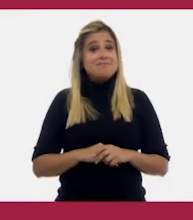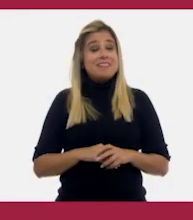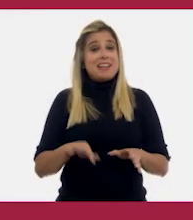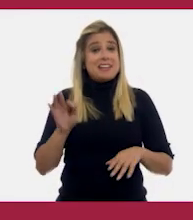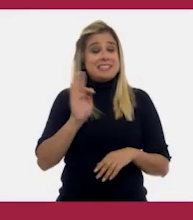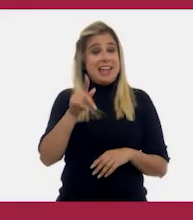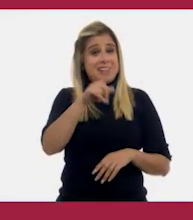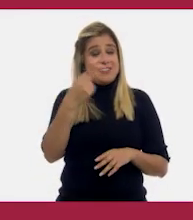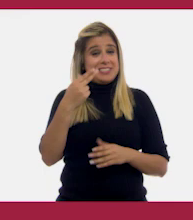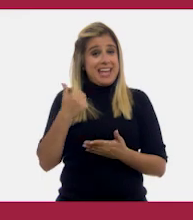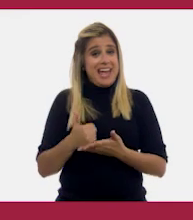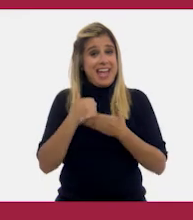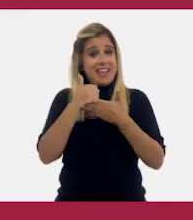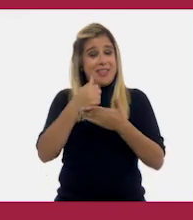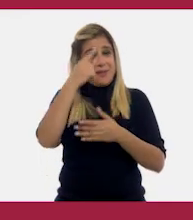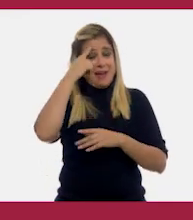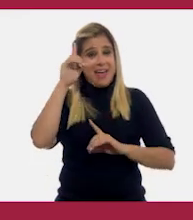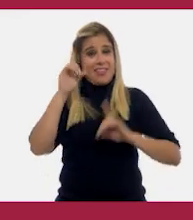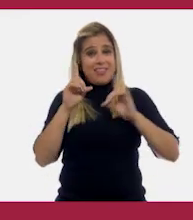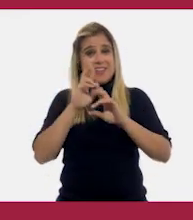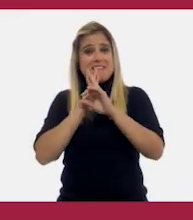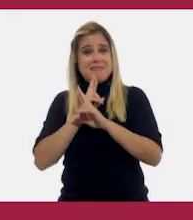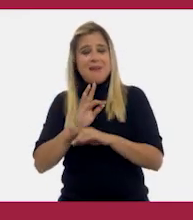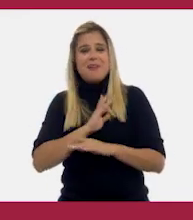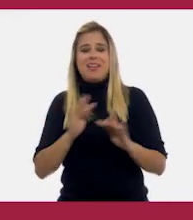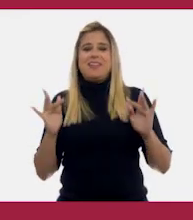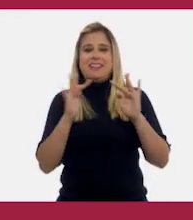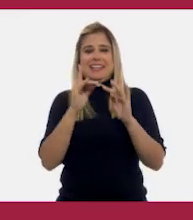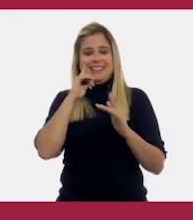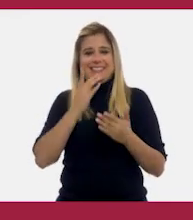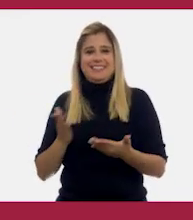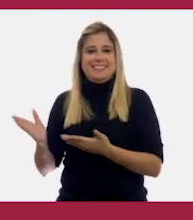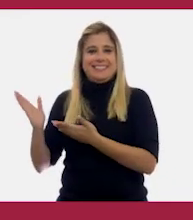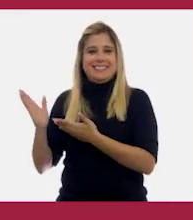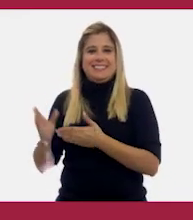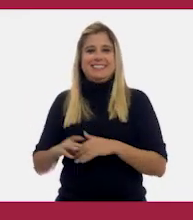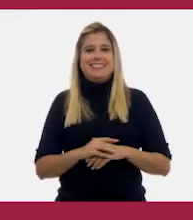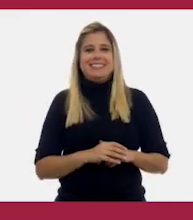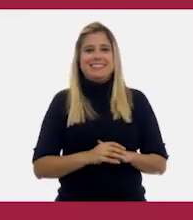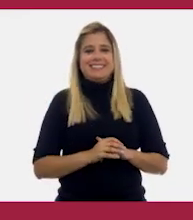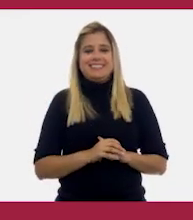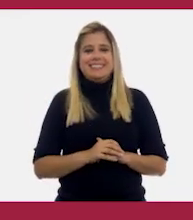Si necesitas ayuda para resolver tus dudas, contáctanos.